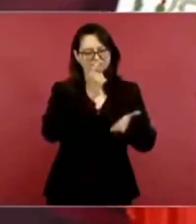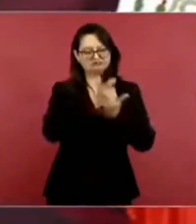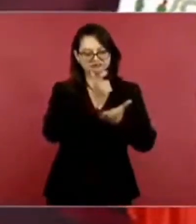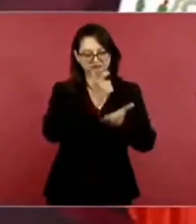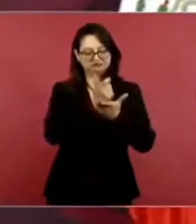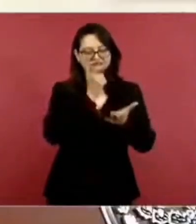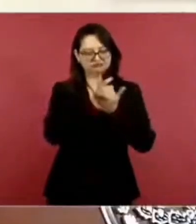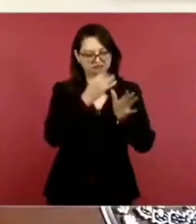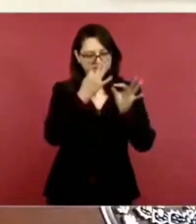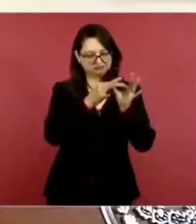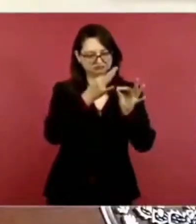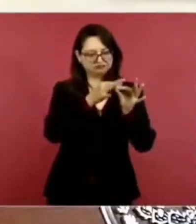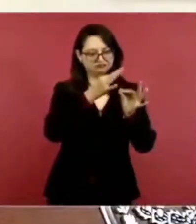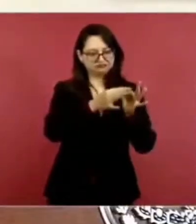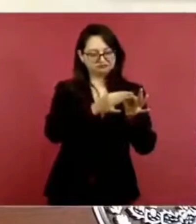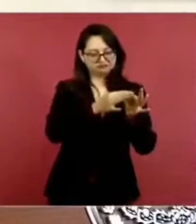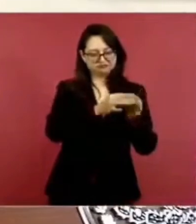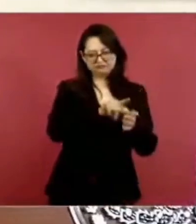Que por eso